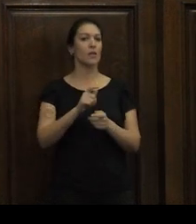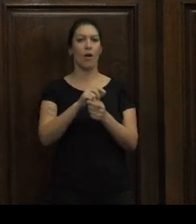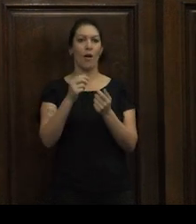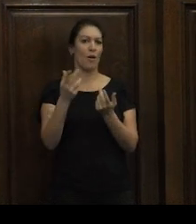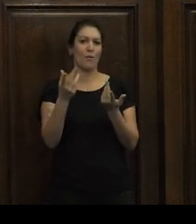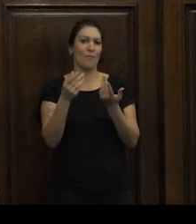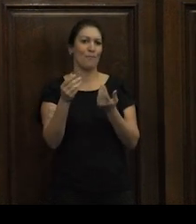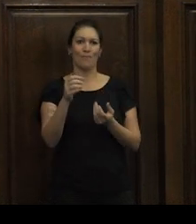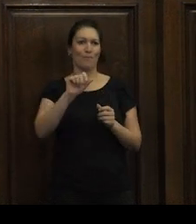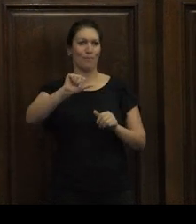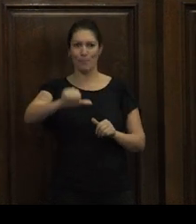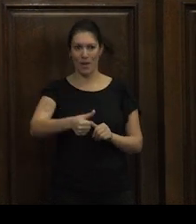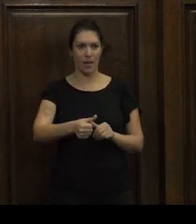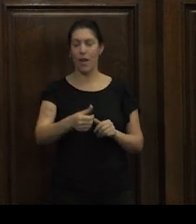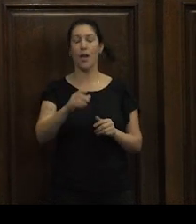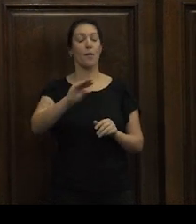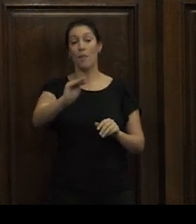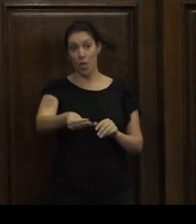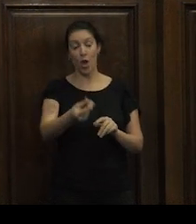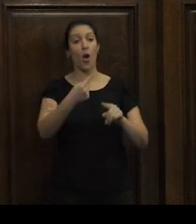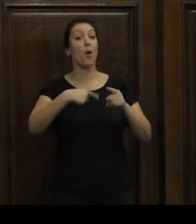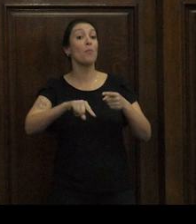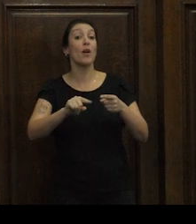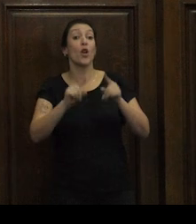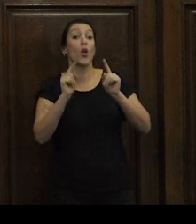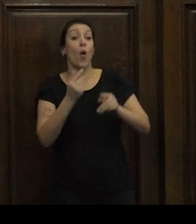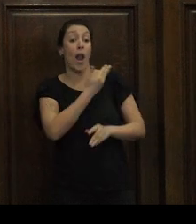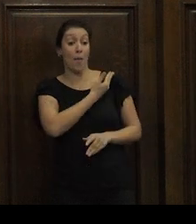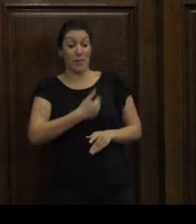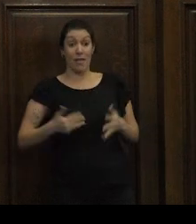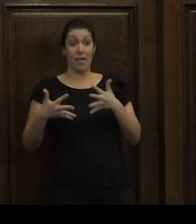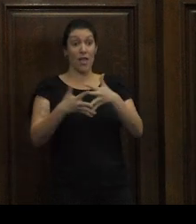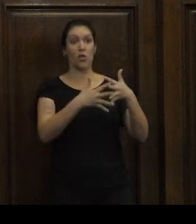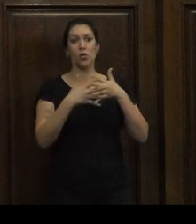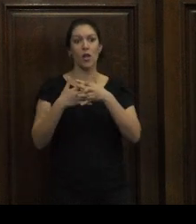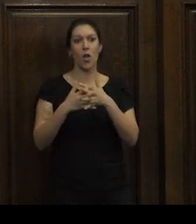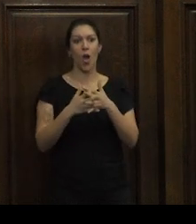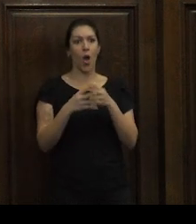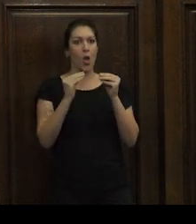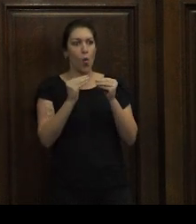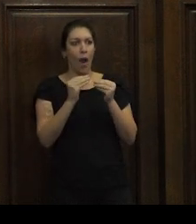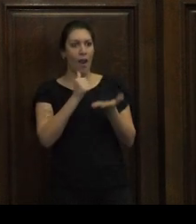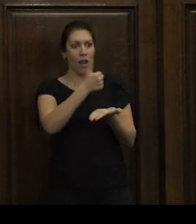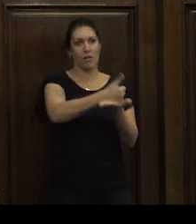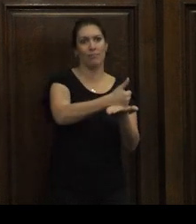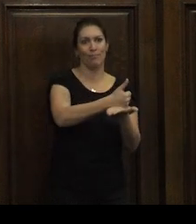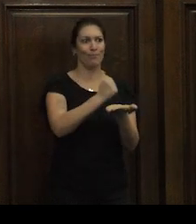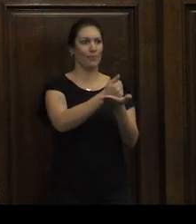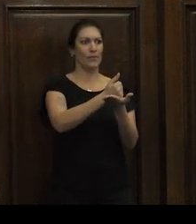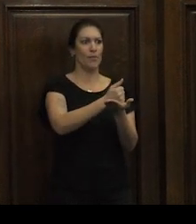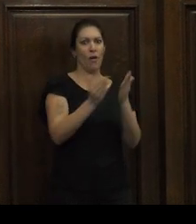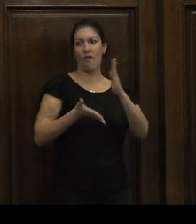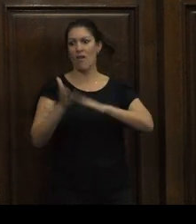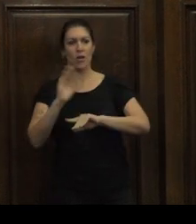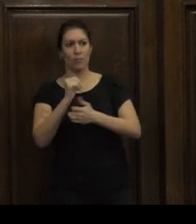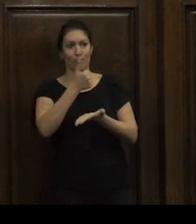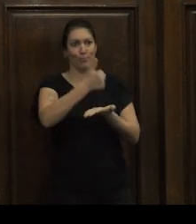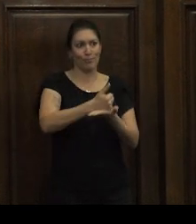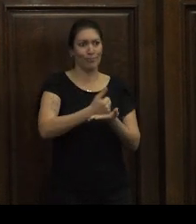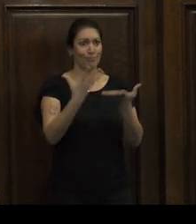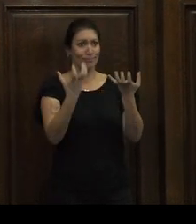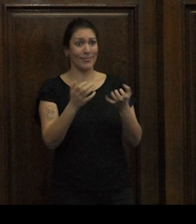2020, pero se negó a abandonar su puesto de presidente de los Estados Unidos. No cabe duda